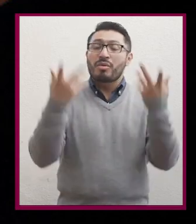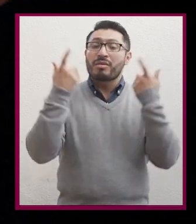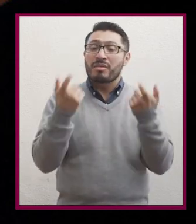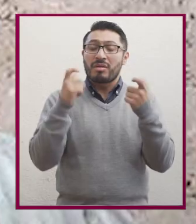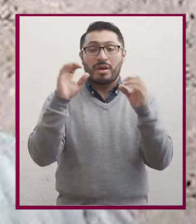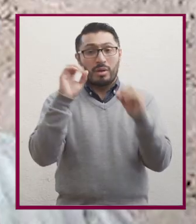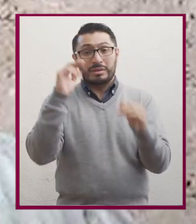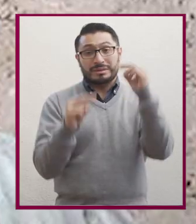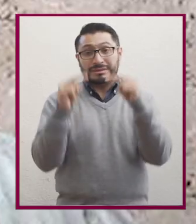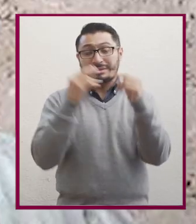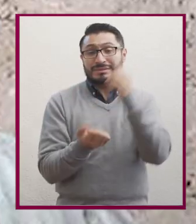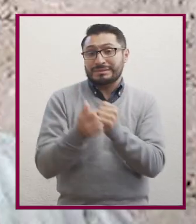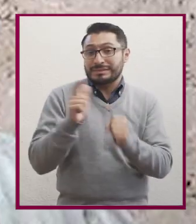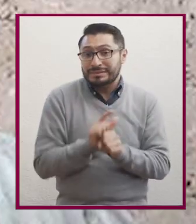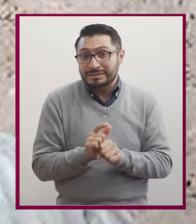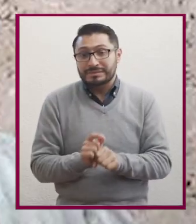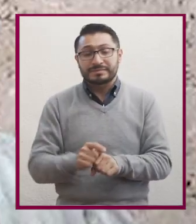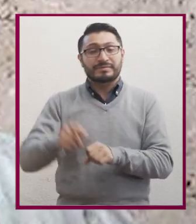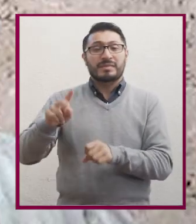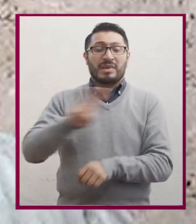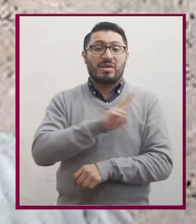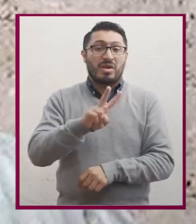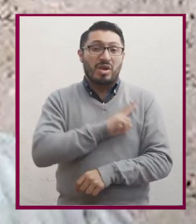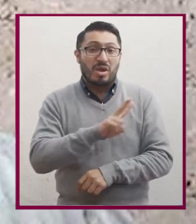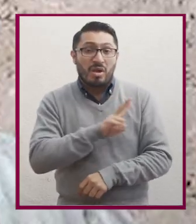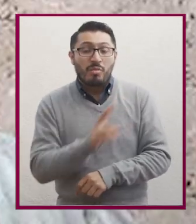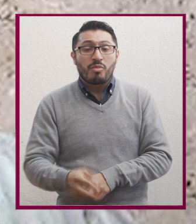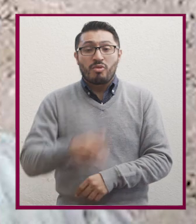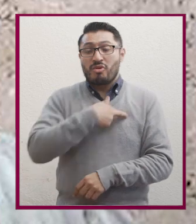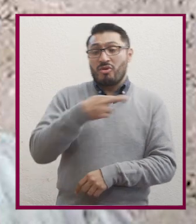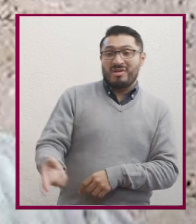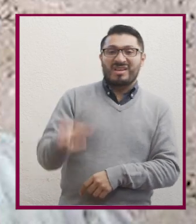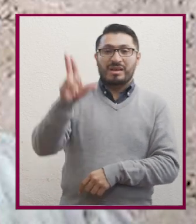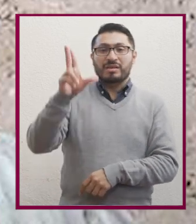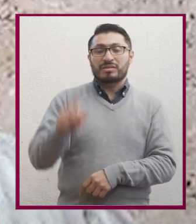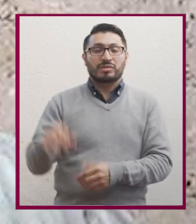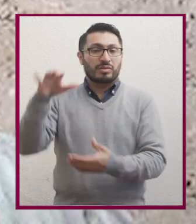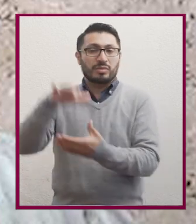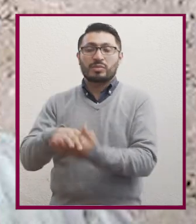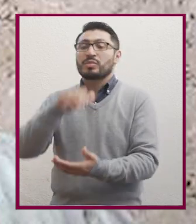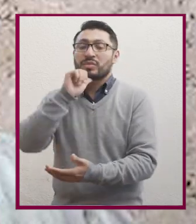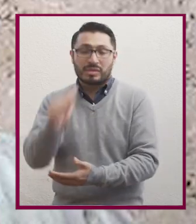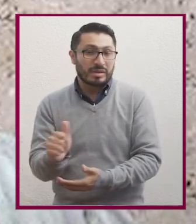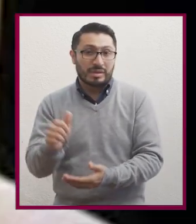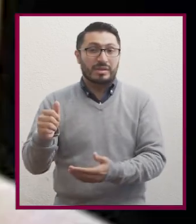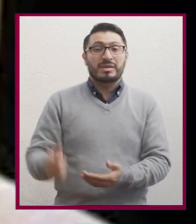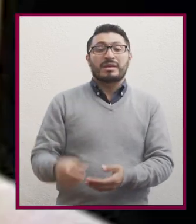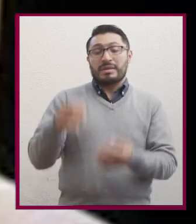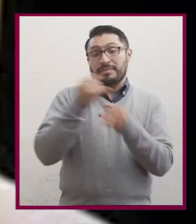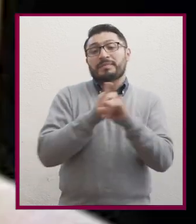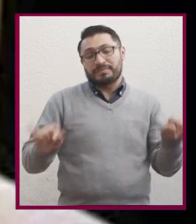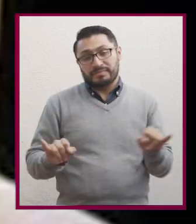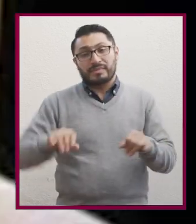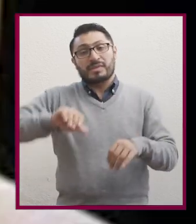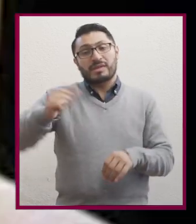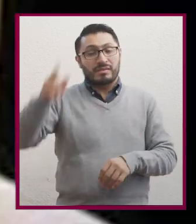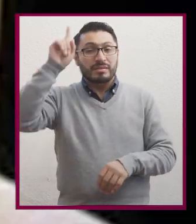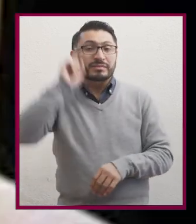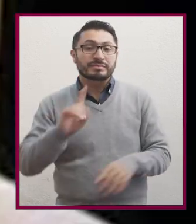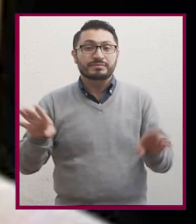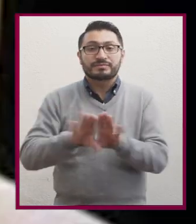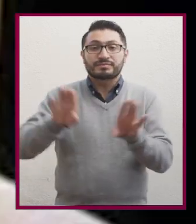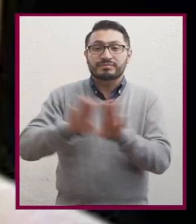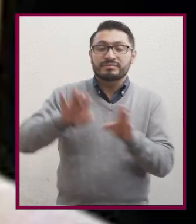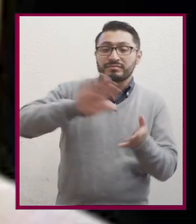estatus social. Las viudas ricas que no estaban sujetas a la autoridad de ningún hombre eran independientes. Otras mujeres optaban